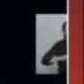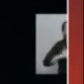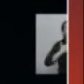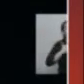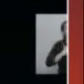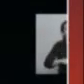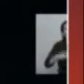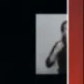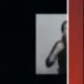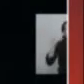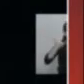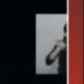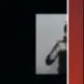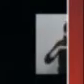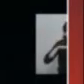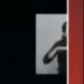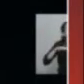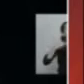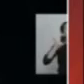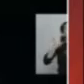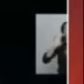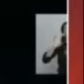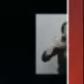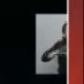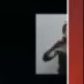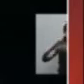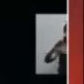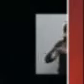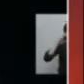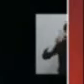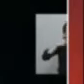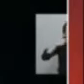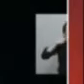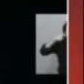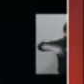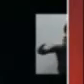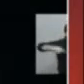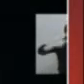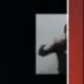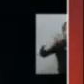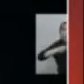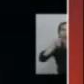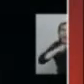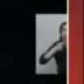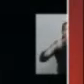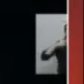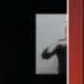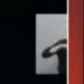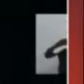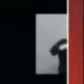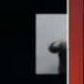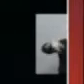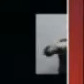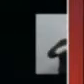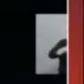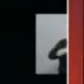es una punta importante de la huerta a la argentina nos ahorra arriba de 30.000